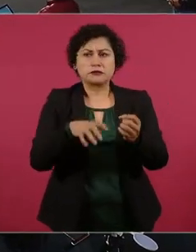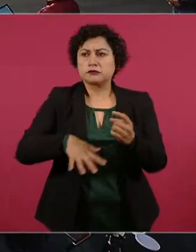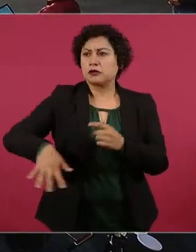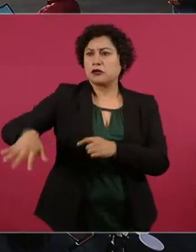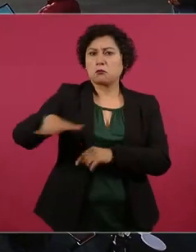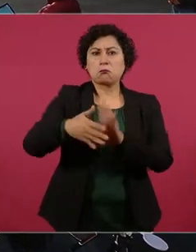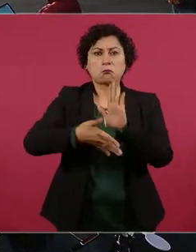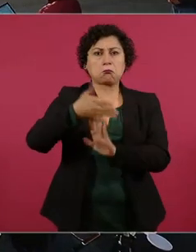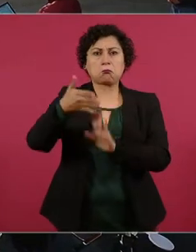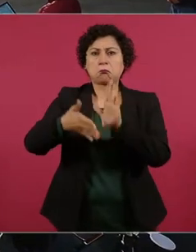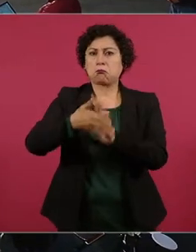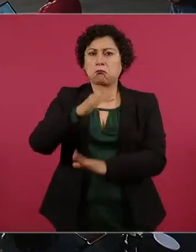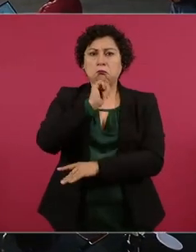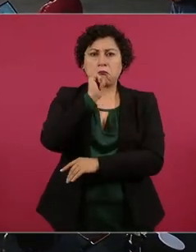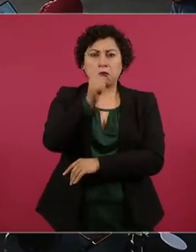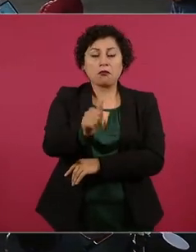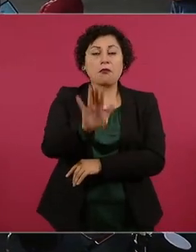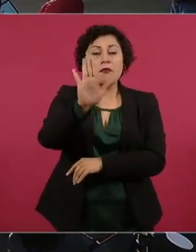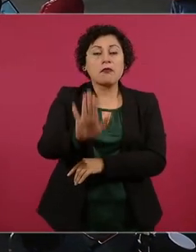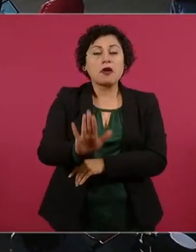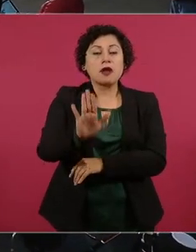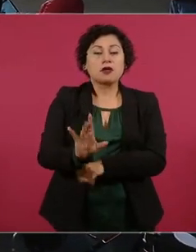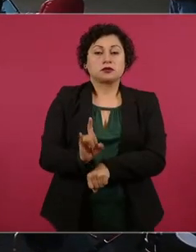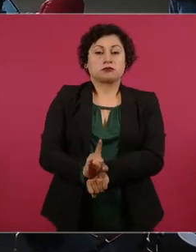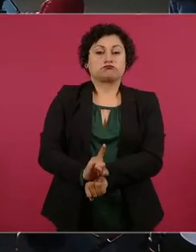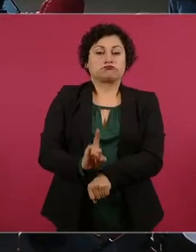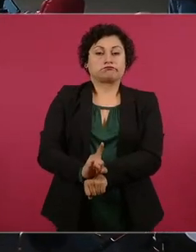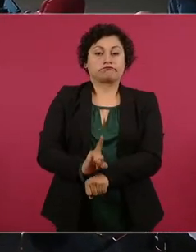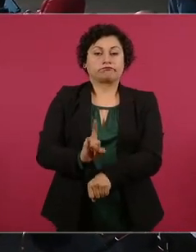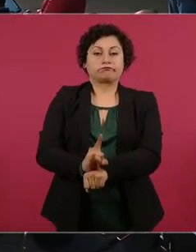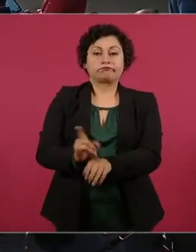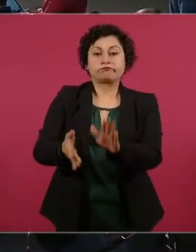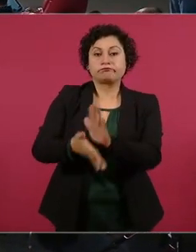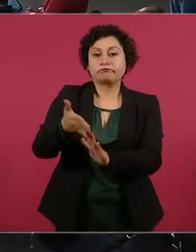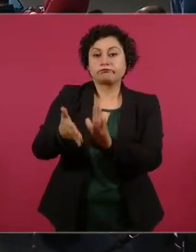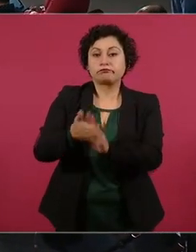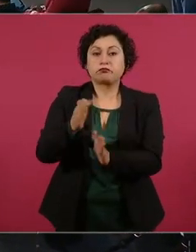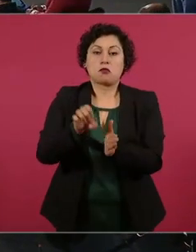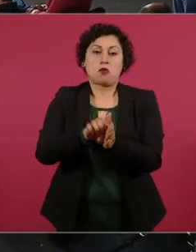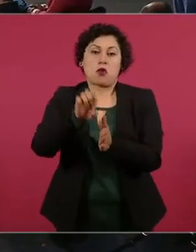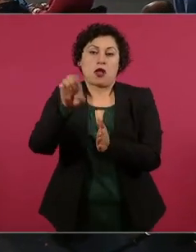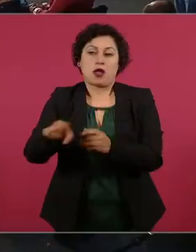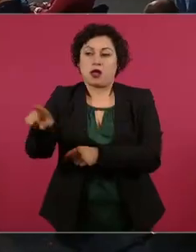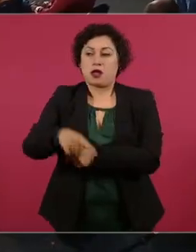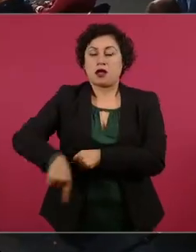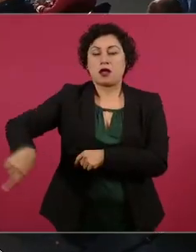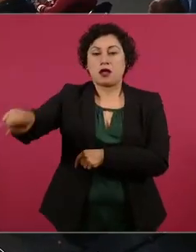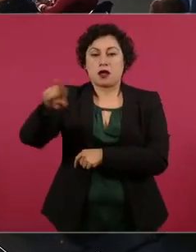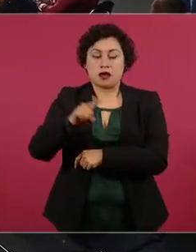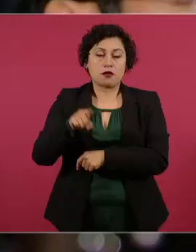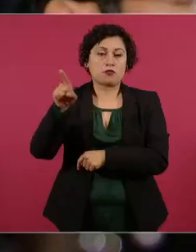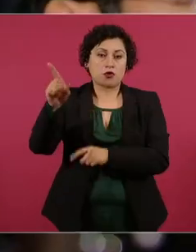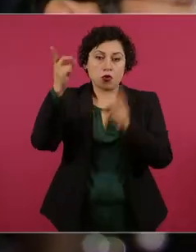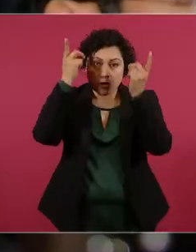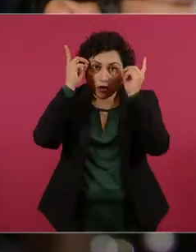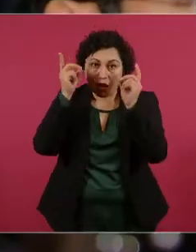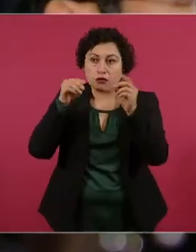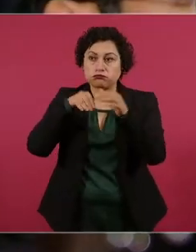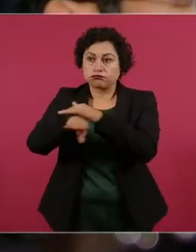hubo alguna simulación, por decirlo de alguna manera, de construcción, por ejemplo, el caso de Caballerizas, pero pero no todo lo demás que se